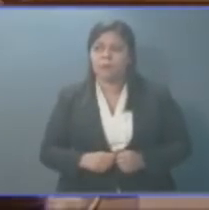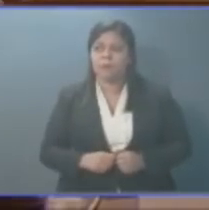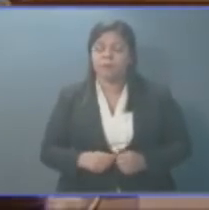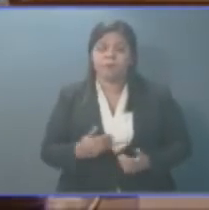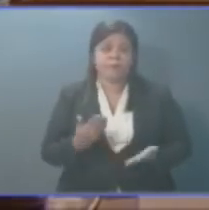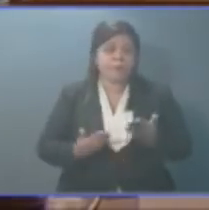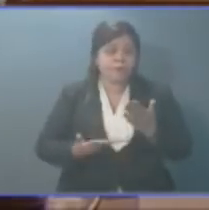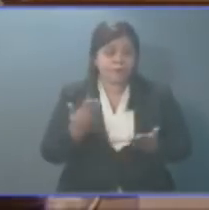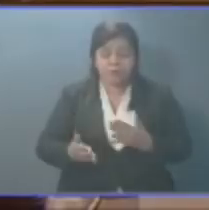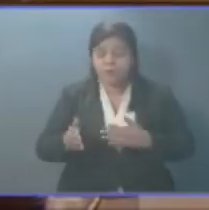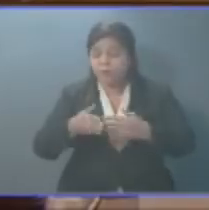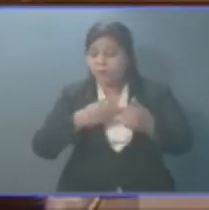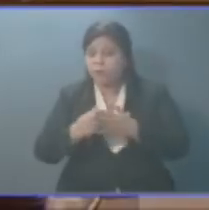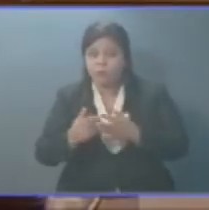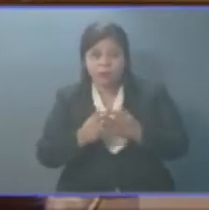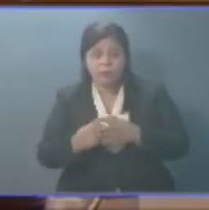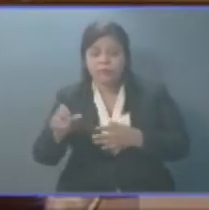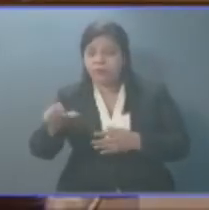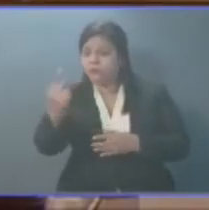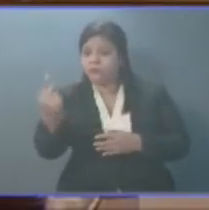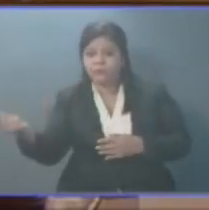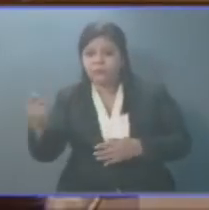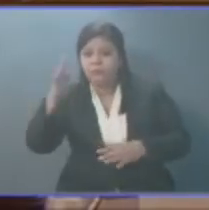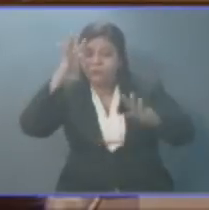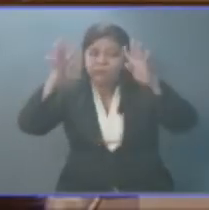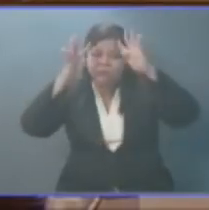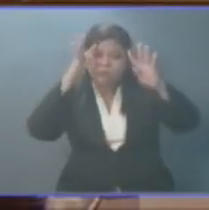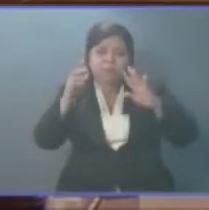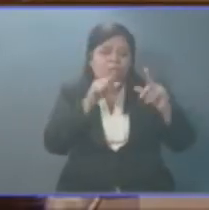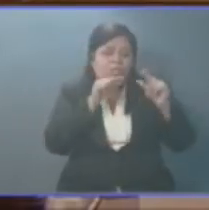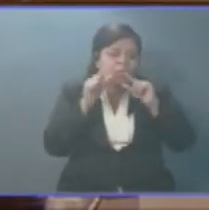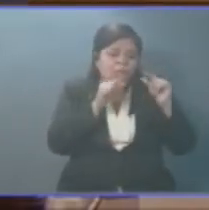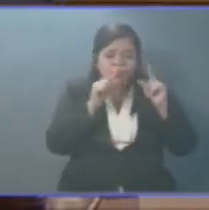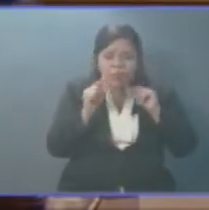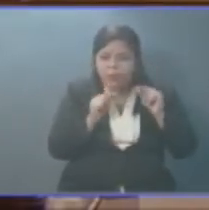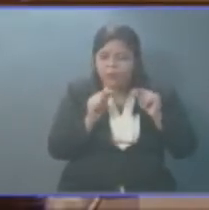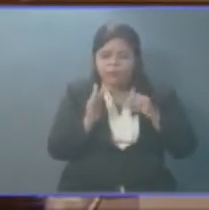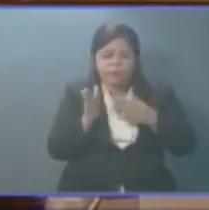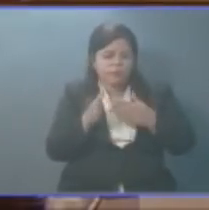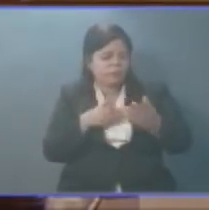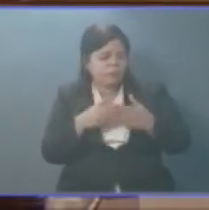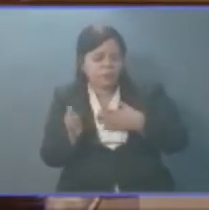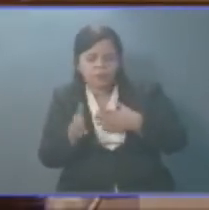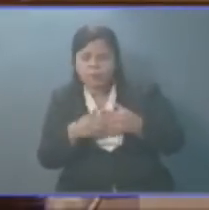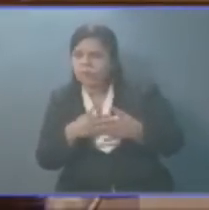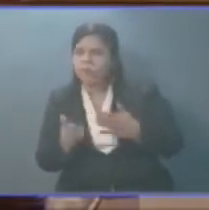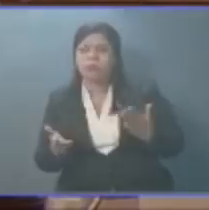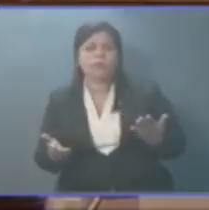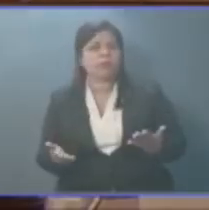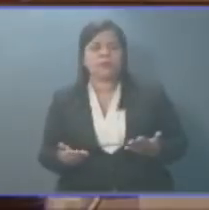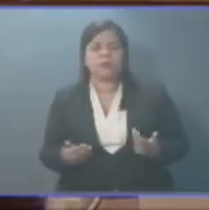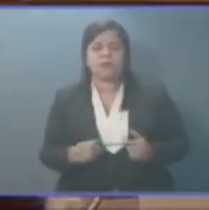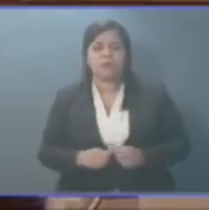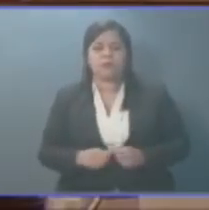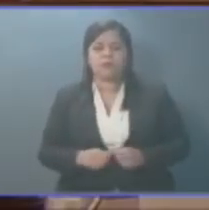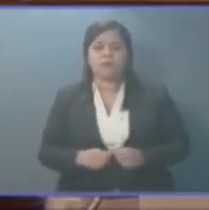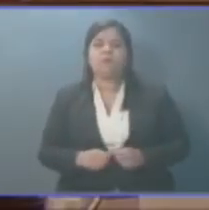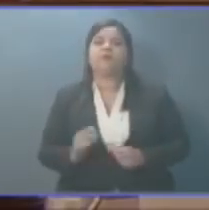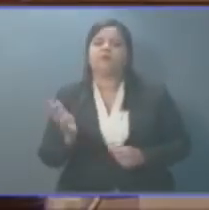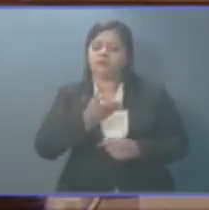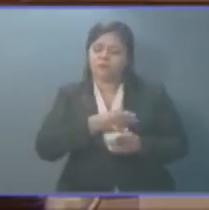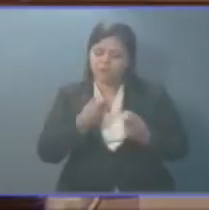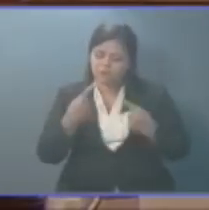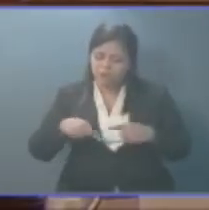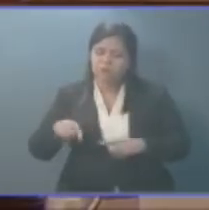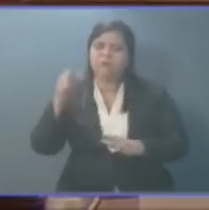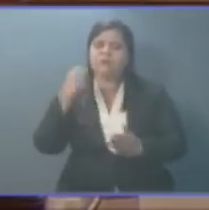aunque lo difamen, aunque inventen, aunque calumnien, aunque injurien, vamos a